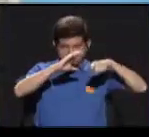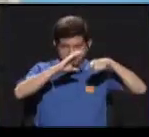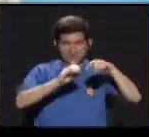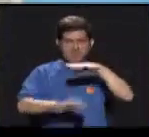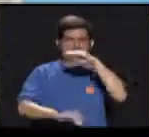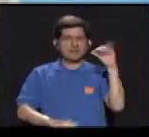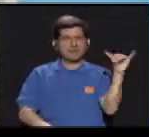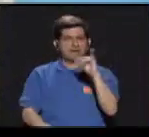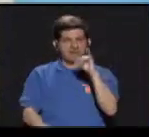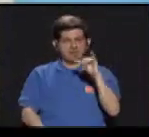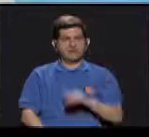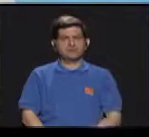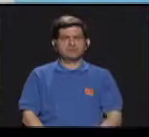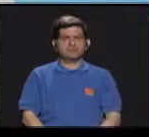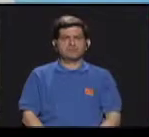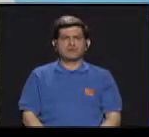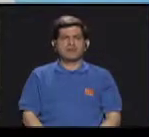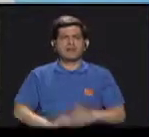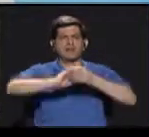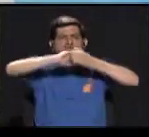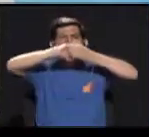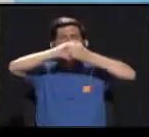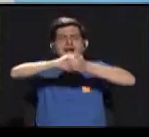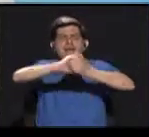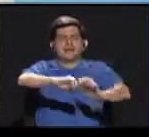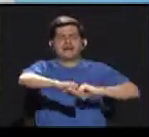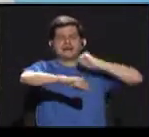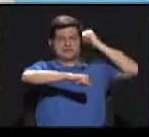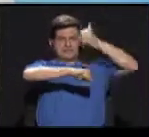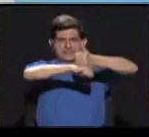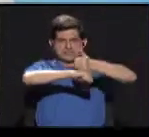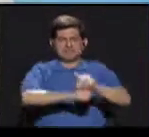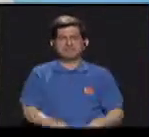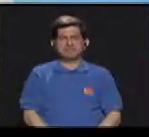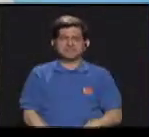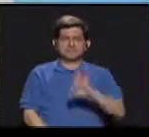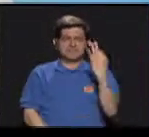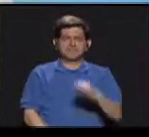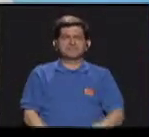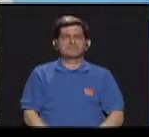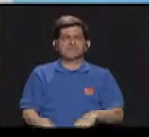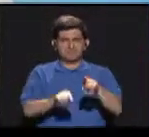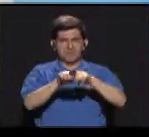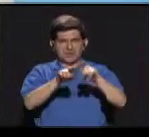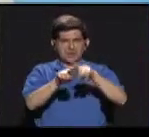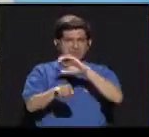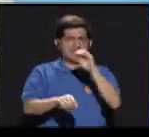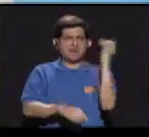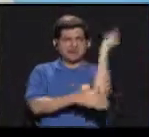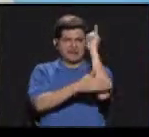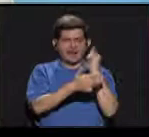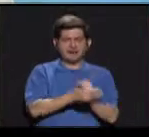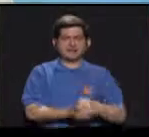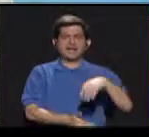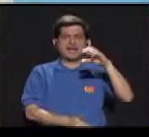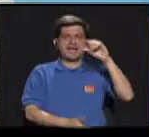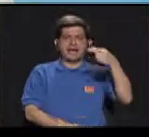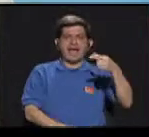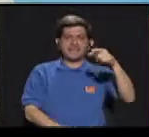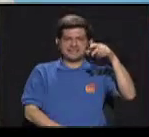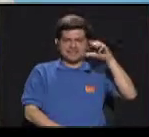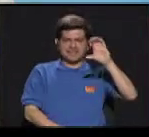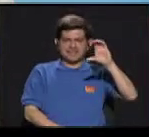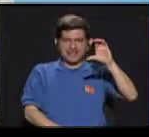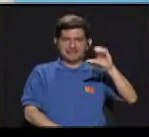cinematográfica y la alianza que conformaron fraterna y artística con Gladys